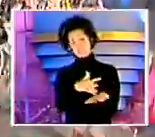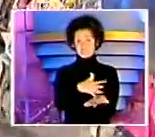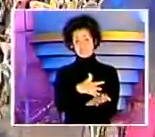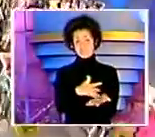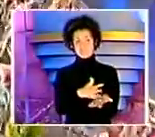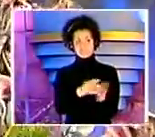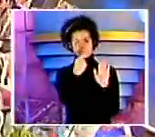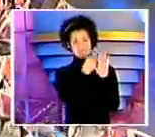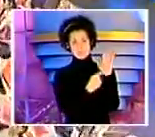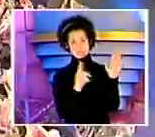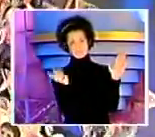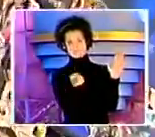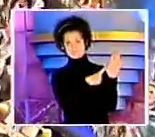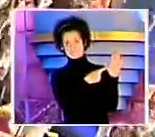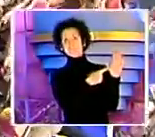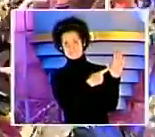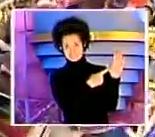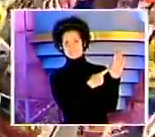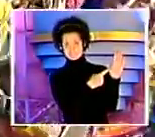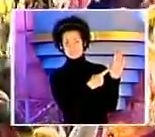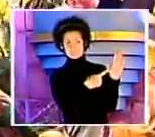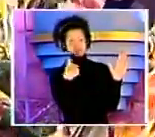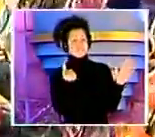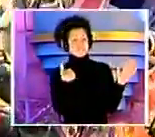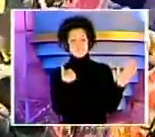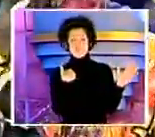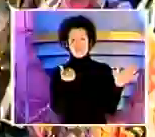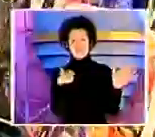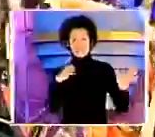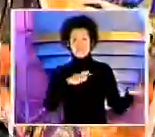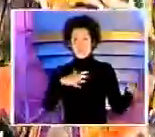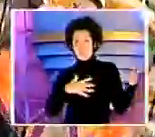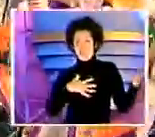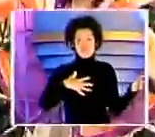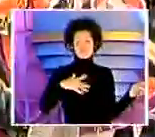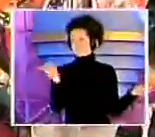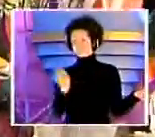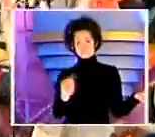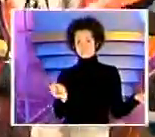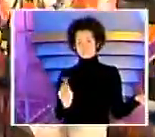Que tampoco se hace movimiento.